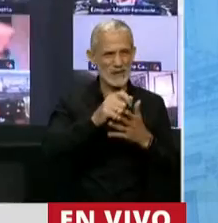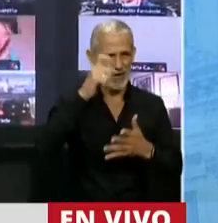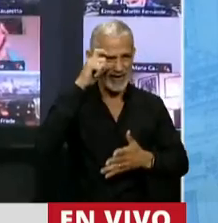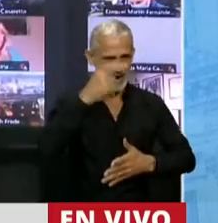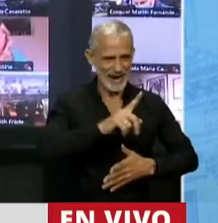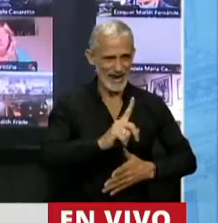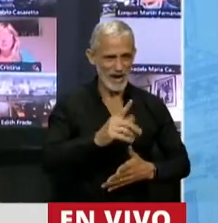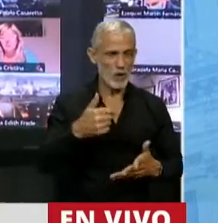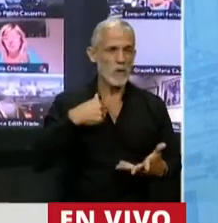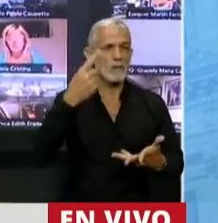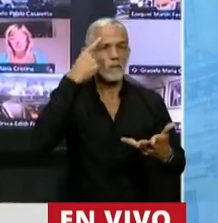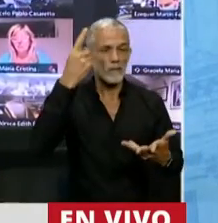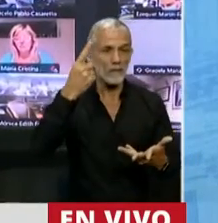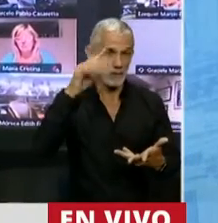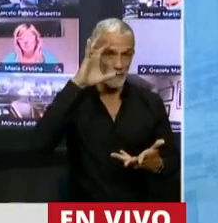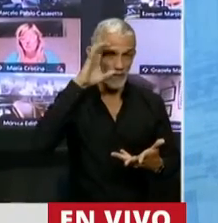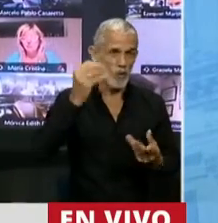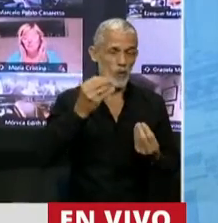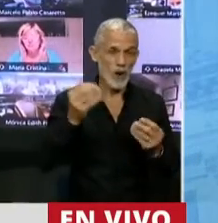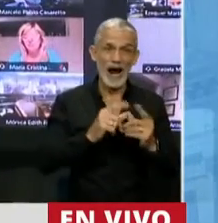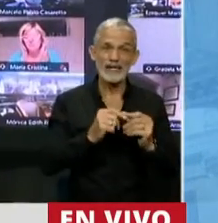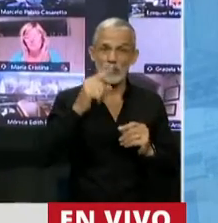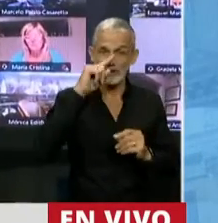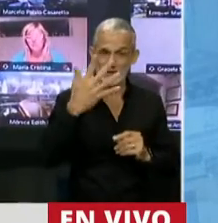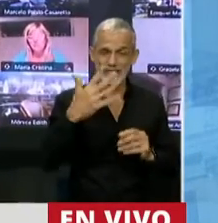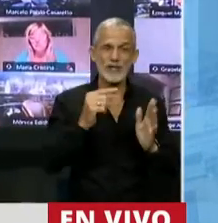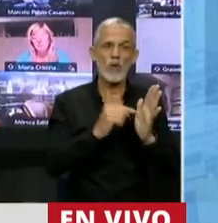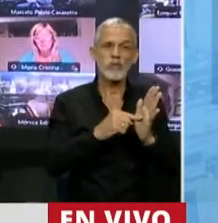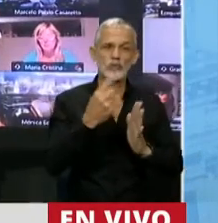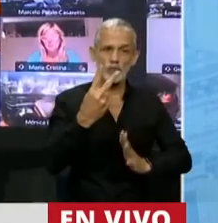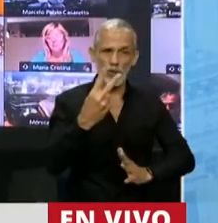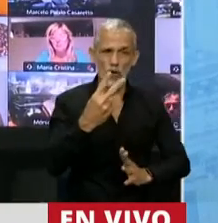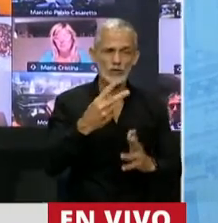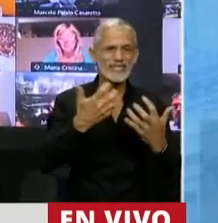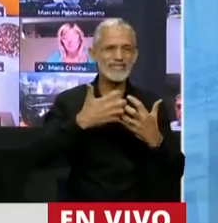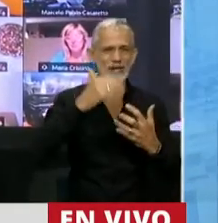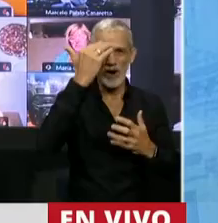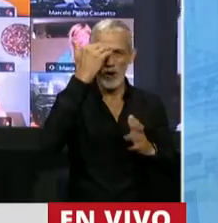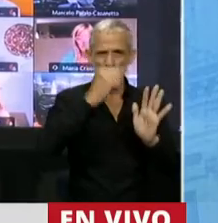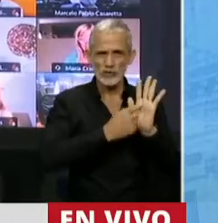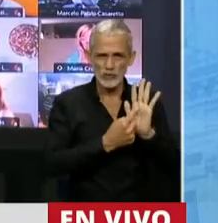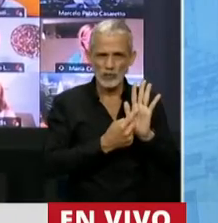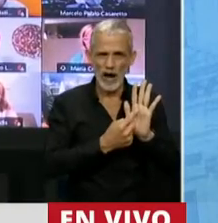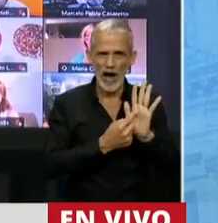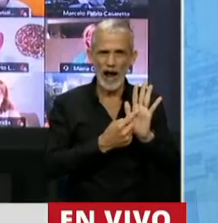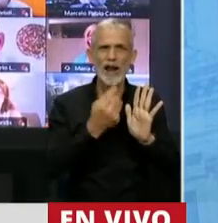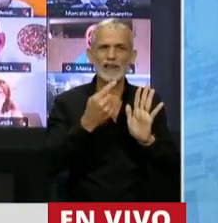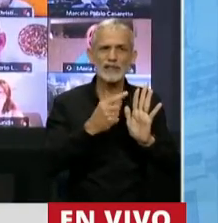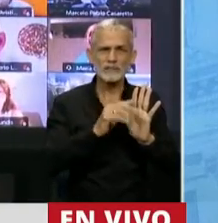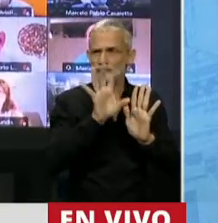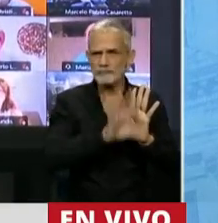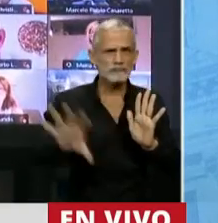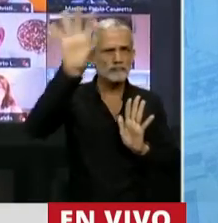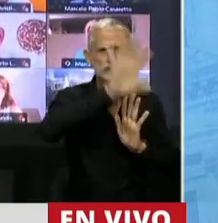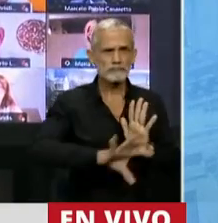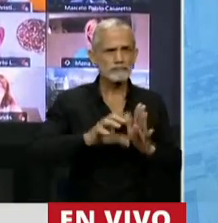2016. Lo primero que tenemos que aclarar es que en función del artículo 75, inciso 2, nuestro sistema constitucional establece un federalismo de